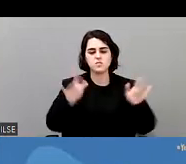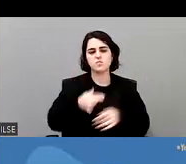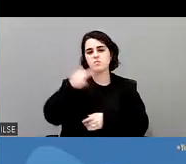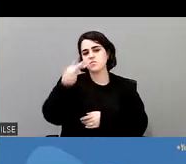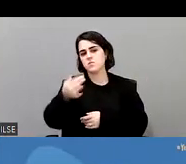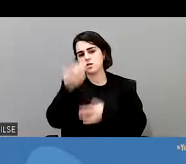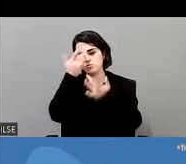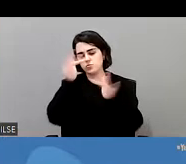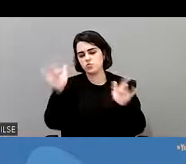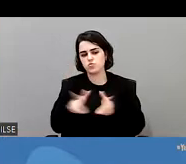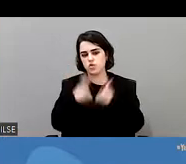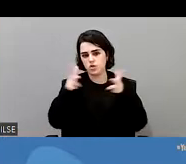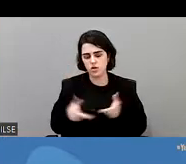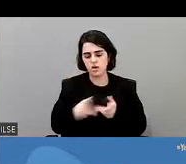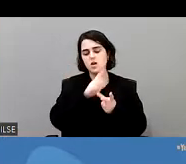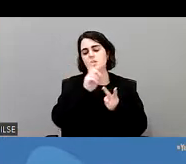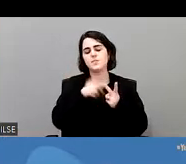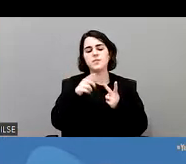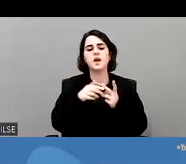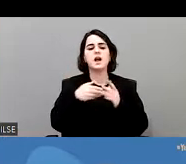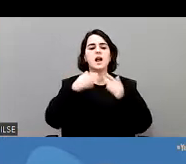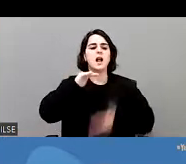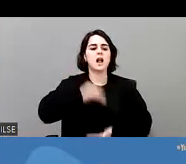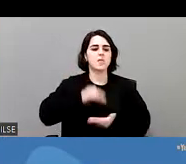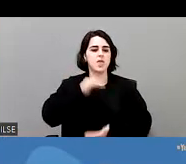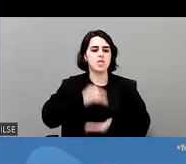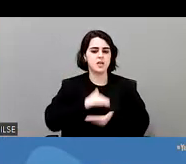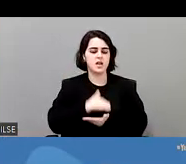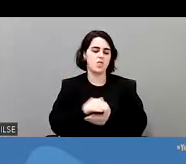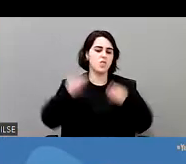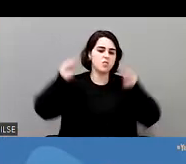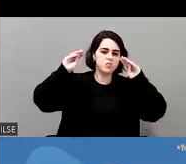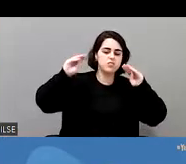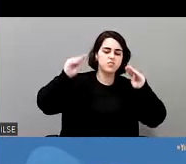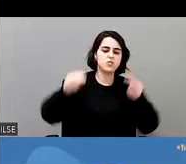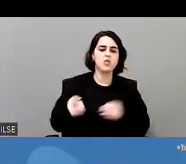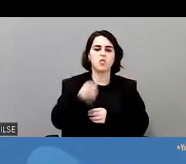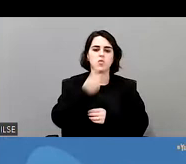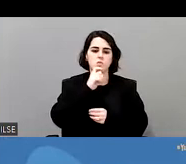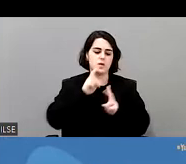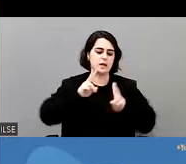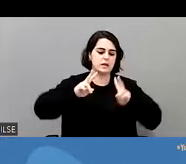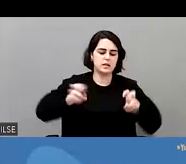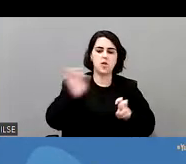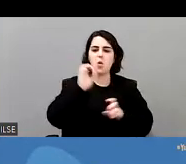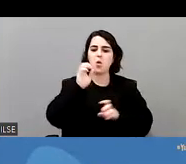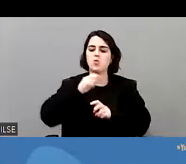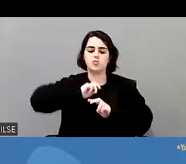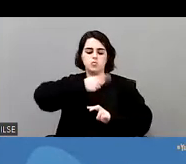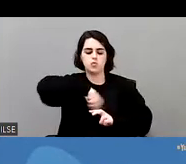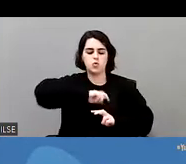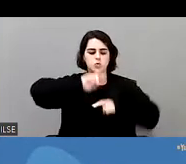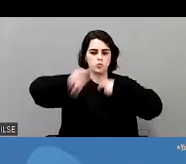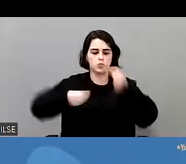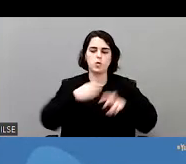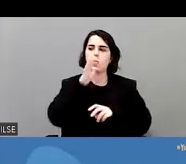conciencia social. Seguir capacitando y seguir formando de manera inicial o bien reciclándonos, ¿no?, tanto a